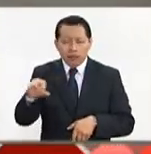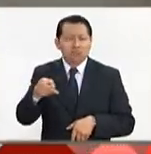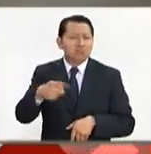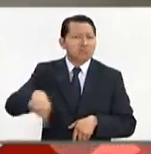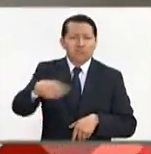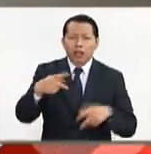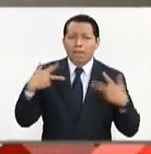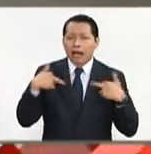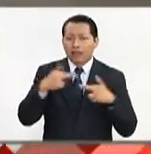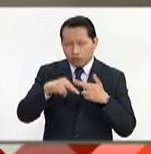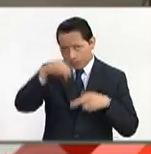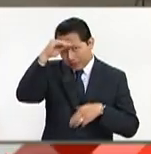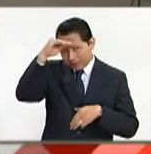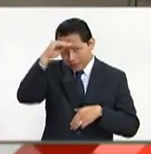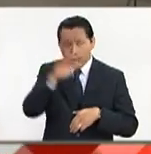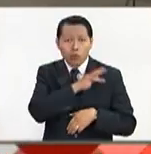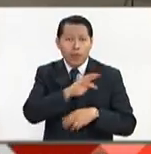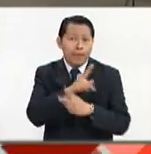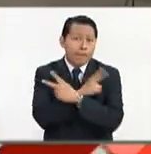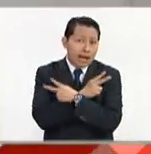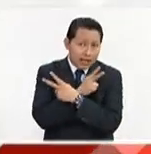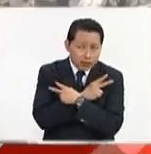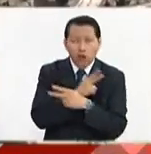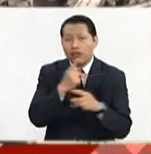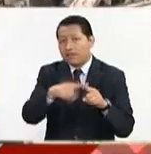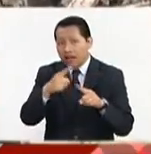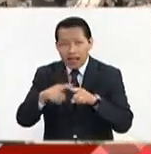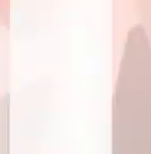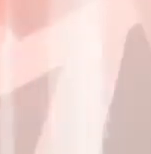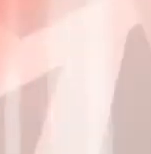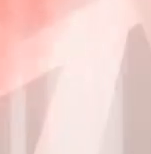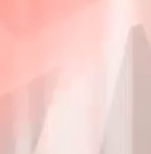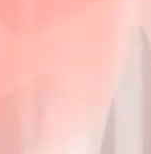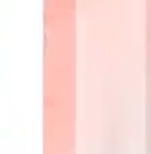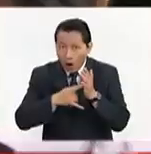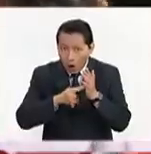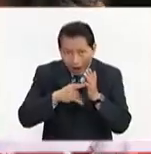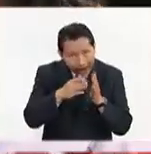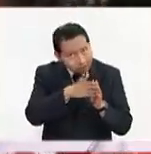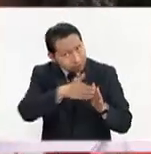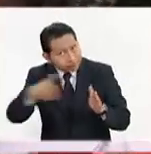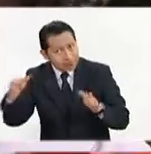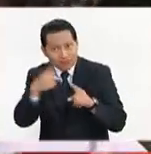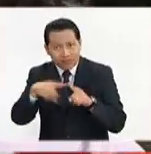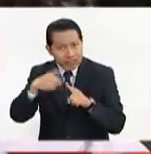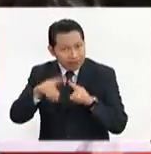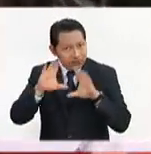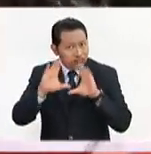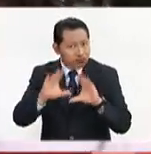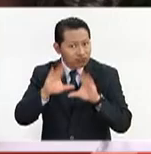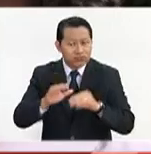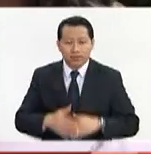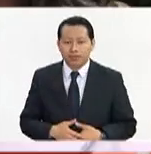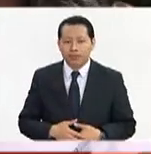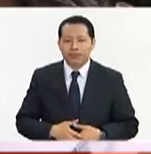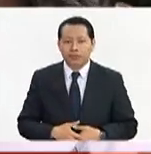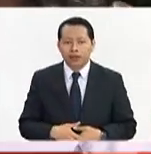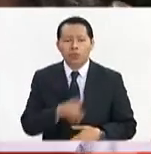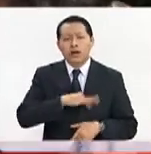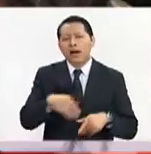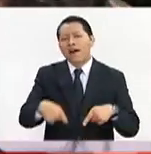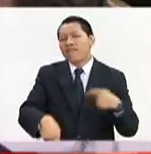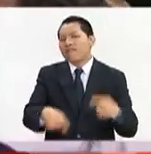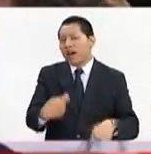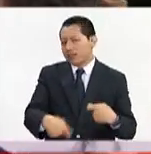ya sea en vacaciones, fines de semana o contraturnos. tenemos días suficientes y flexibilidad